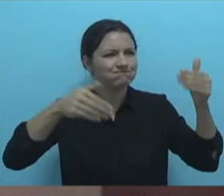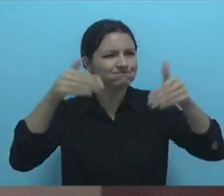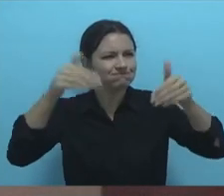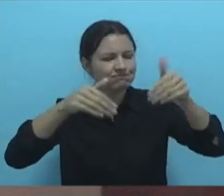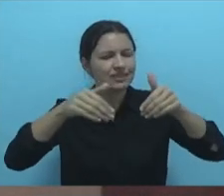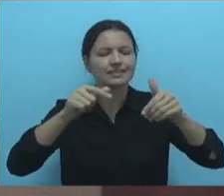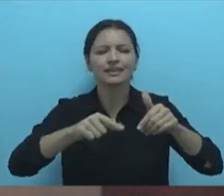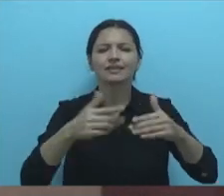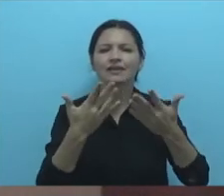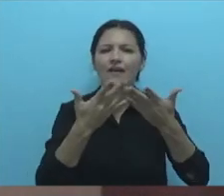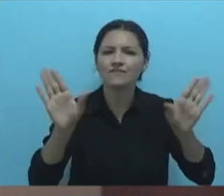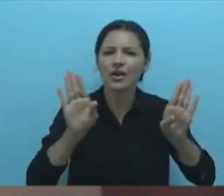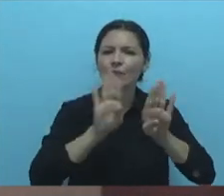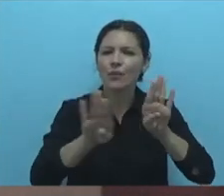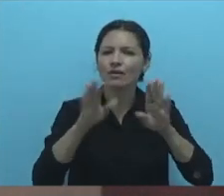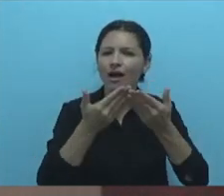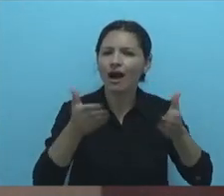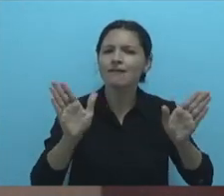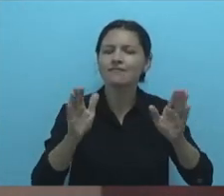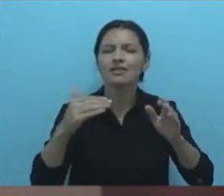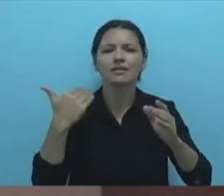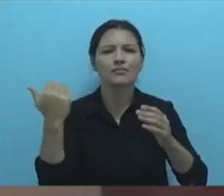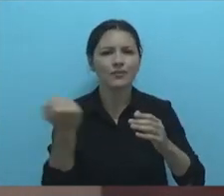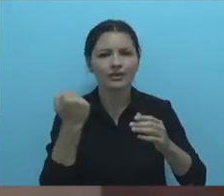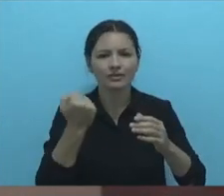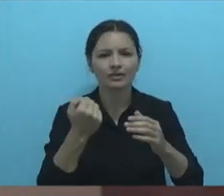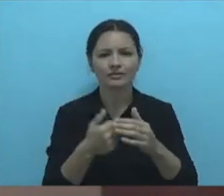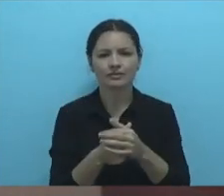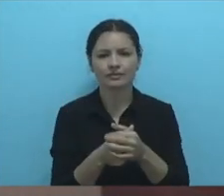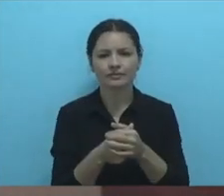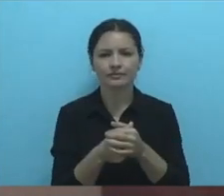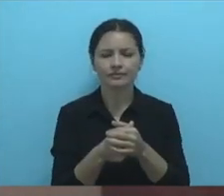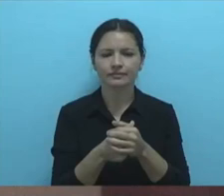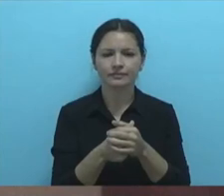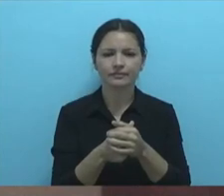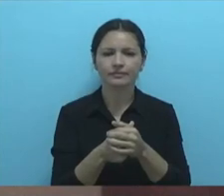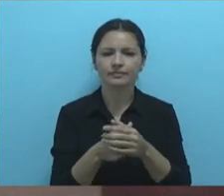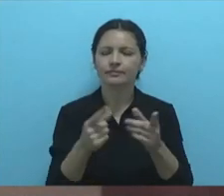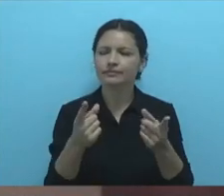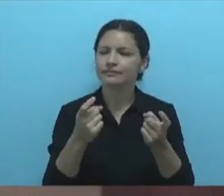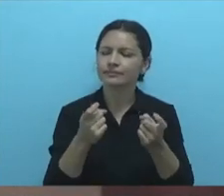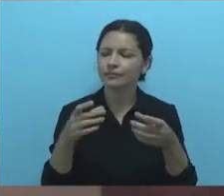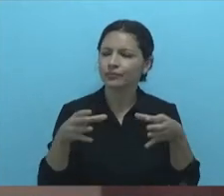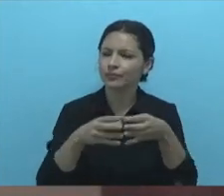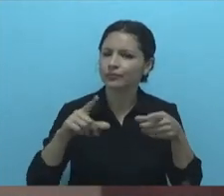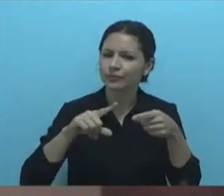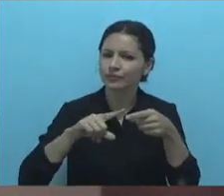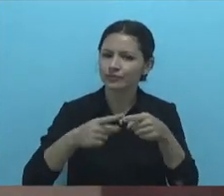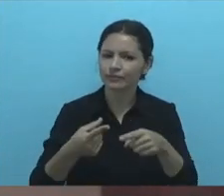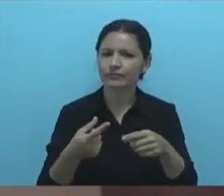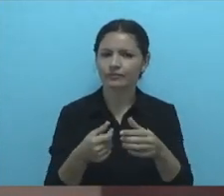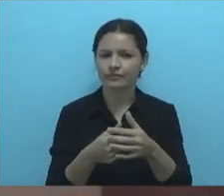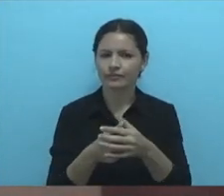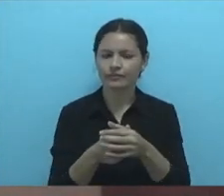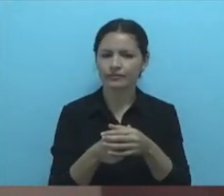es el momento de abrir puertas y ventanas es momento de la oxigenación de la política porque los partidos tradicionales no dieron